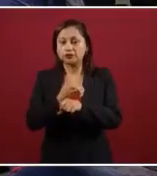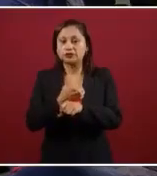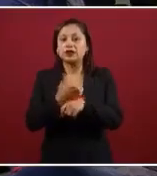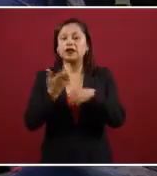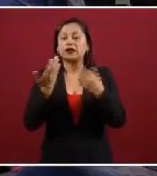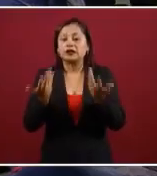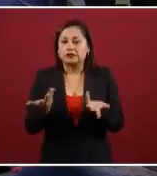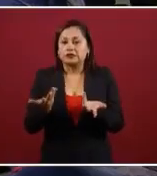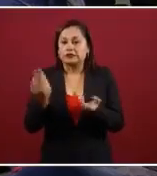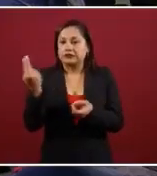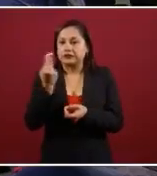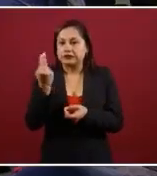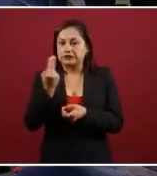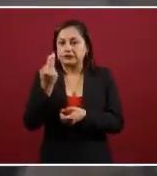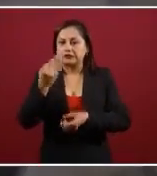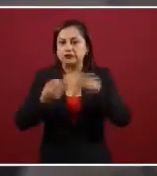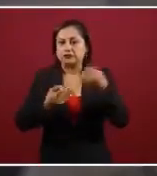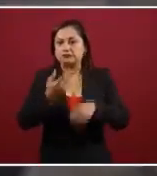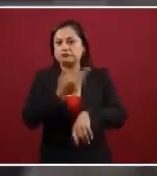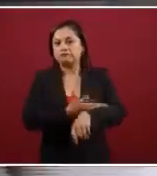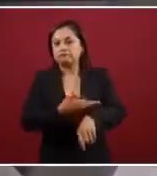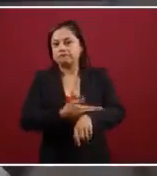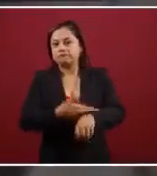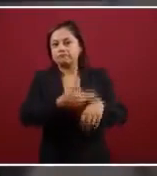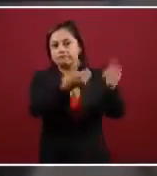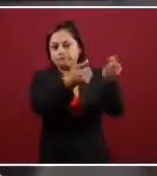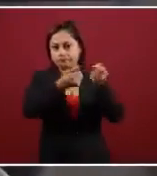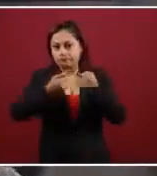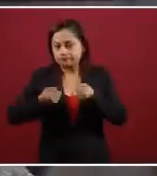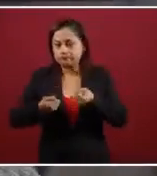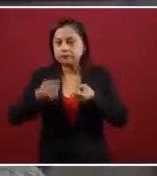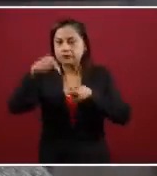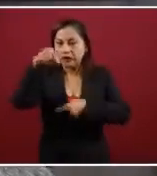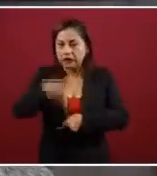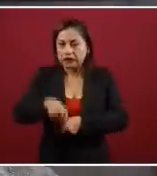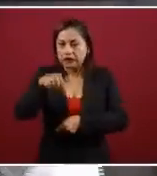se tiene que decir las cosas así. Pero para los indígenas